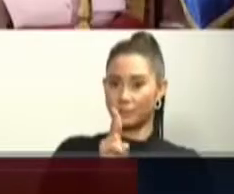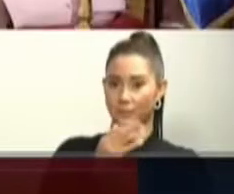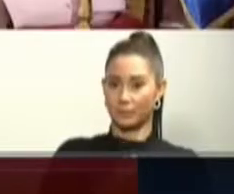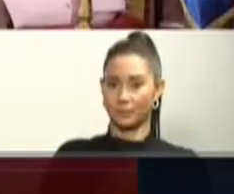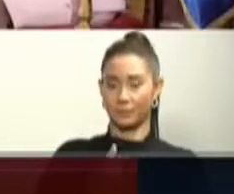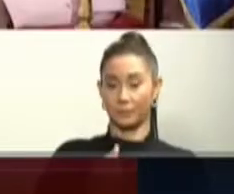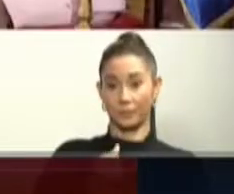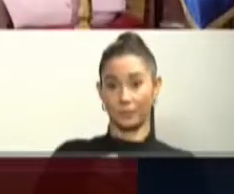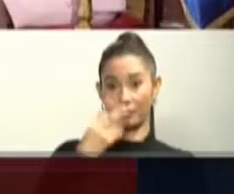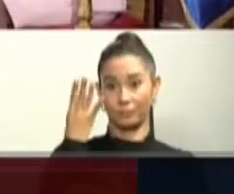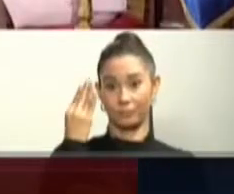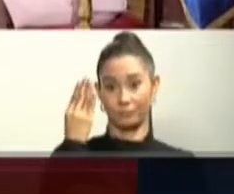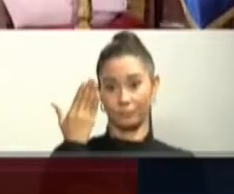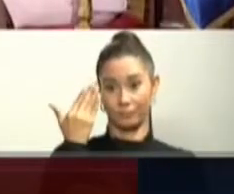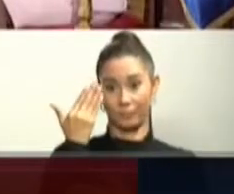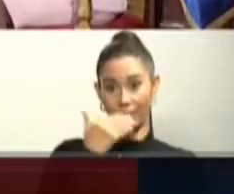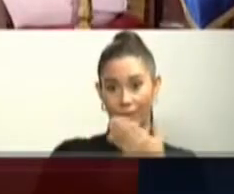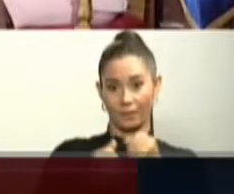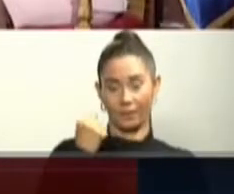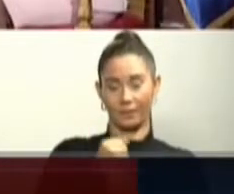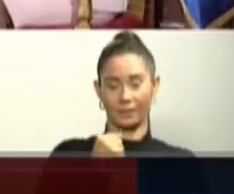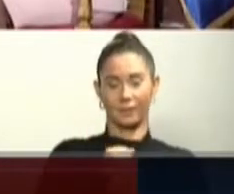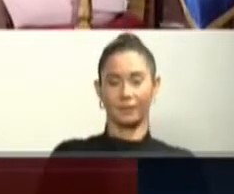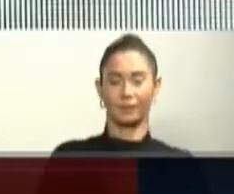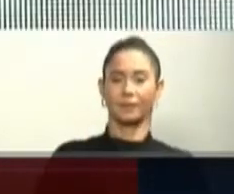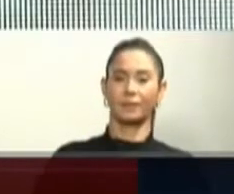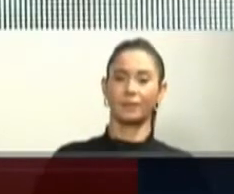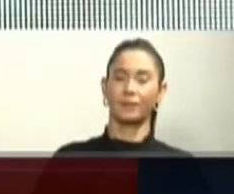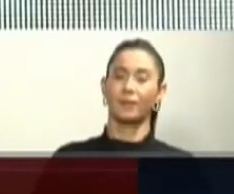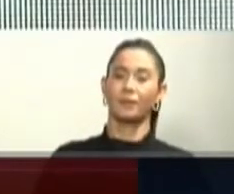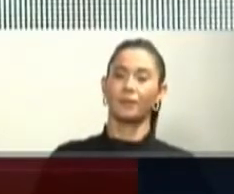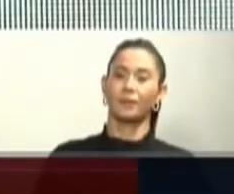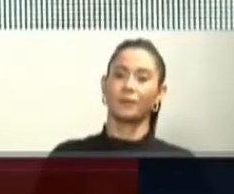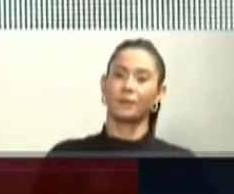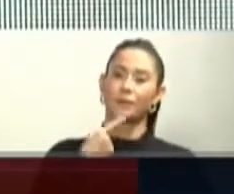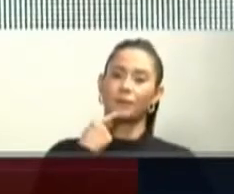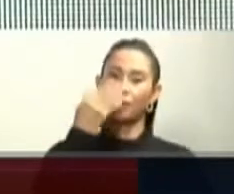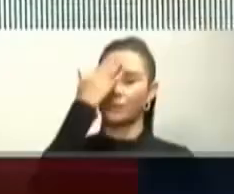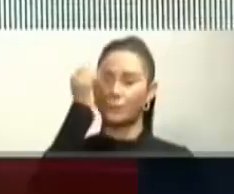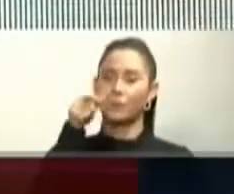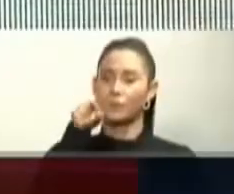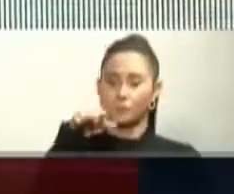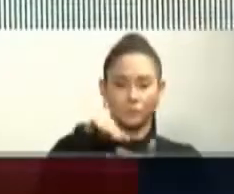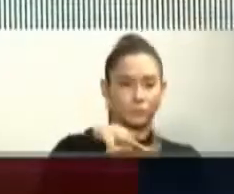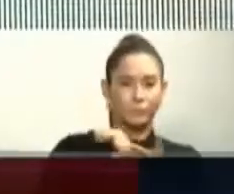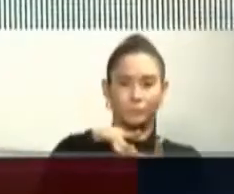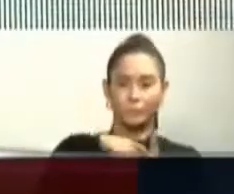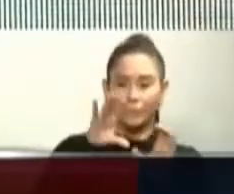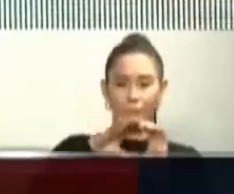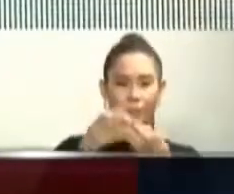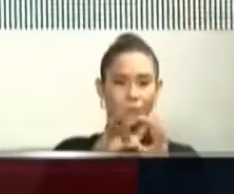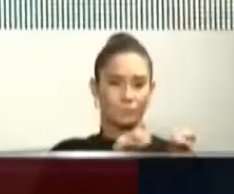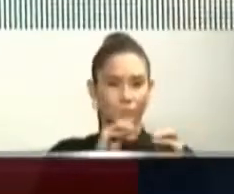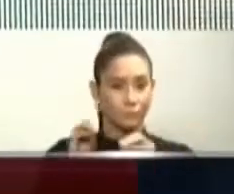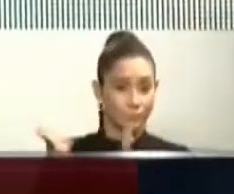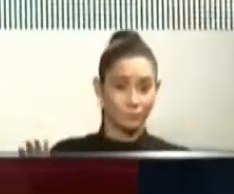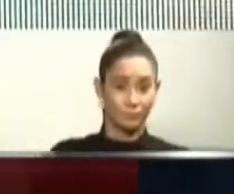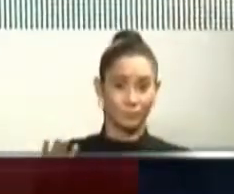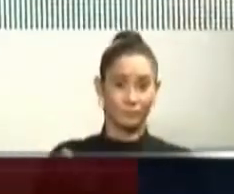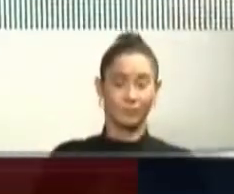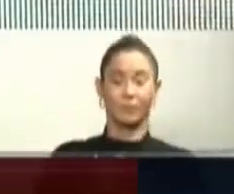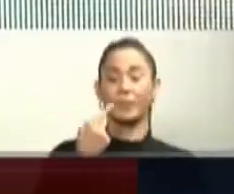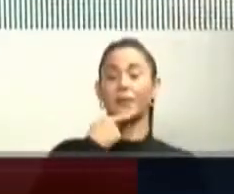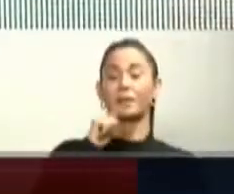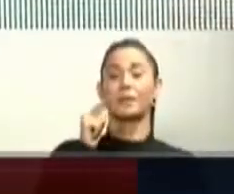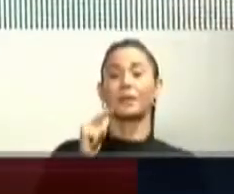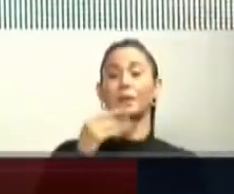decía, 15 años. Y entonces yo le decía, pero ¿y por qué tienes que estudiar todos los días tanto? Y me decía,